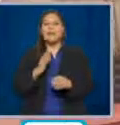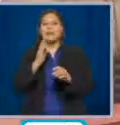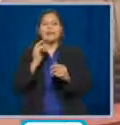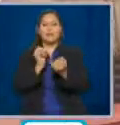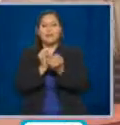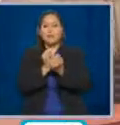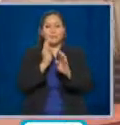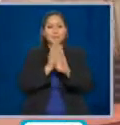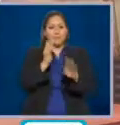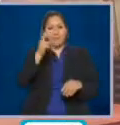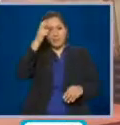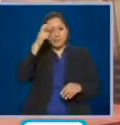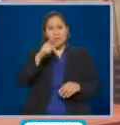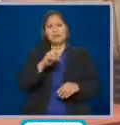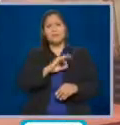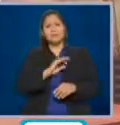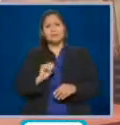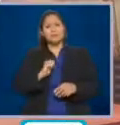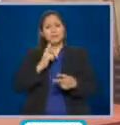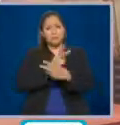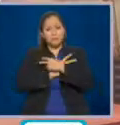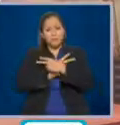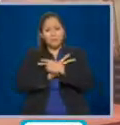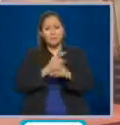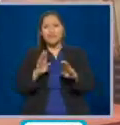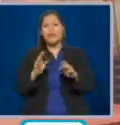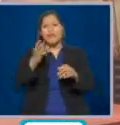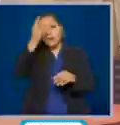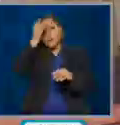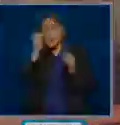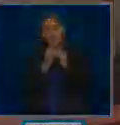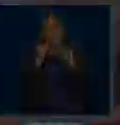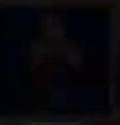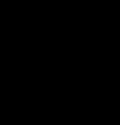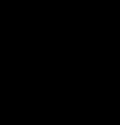Muy más para bien. disfrutar de las vacaciones y también, ¿por qué no seguir aprendiendo a través del arte? Muchas gracias, Paola. Muchas gracias, Enrique.